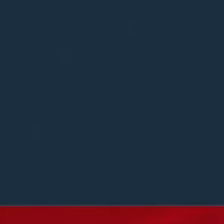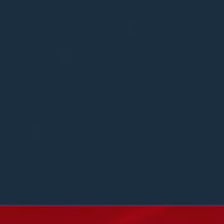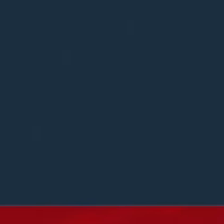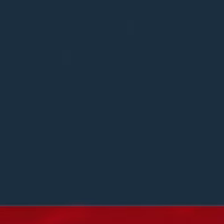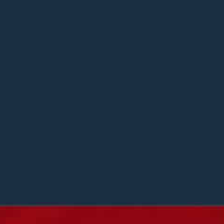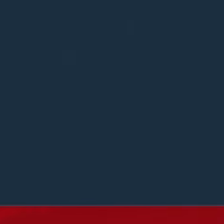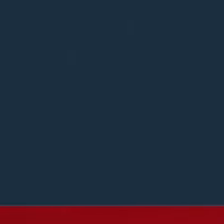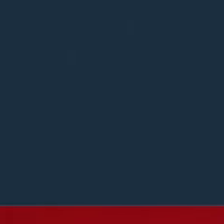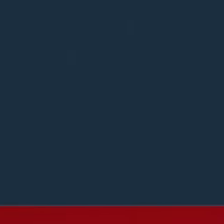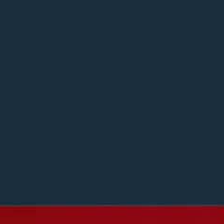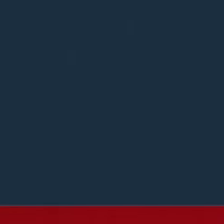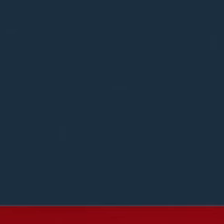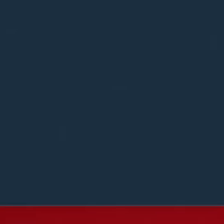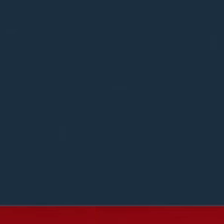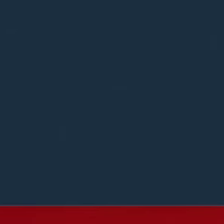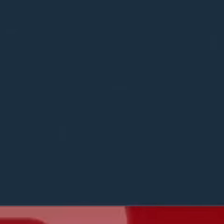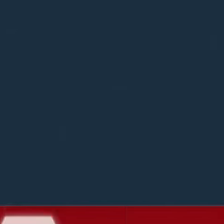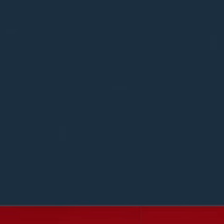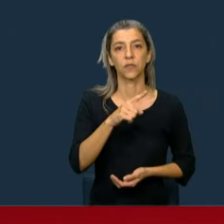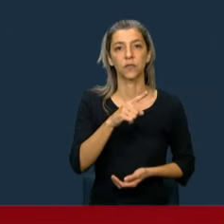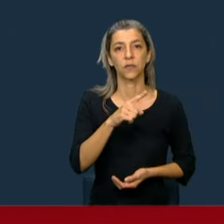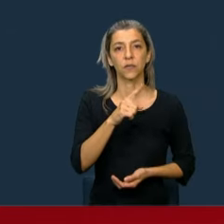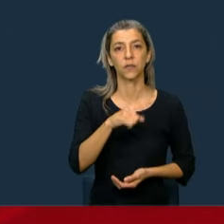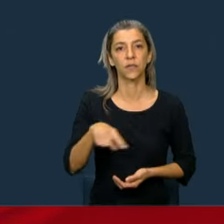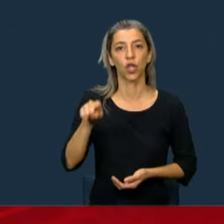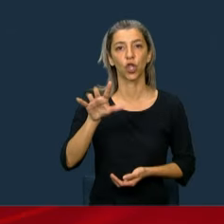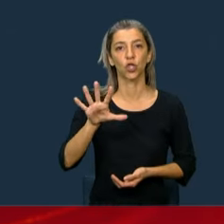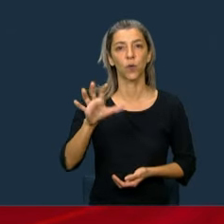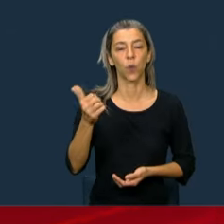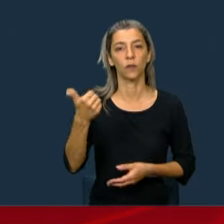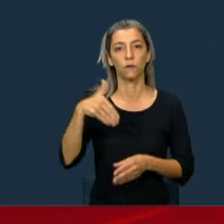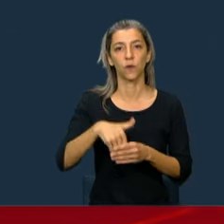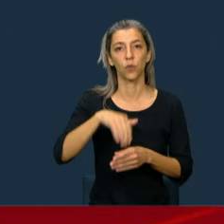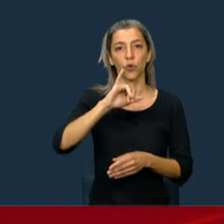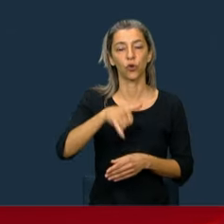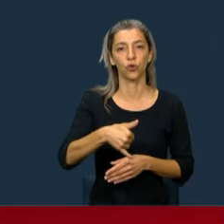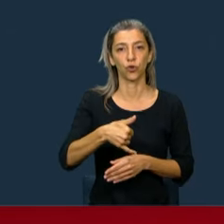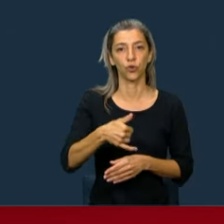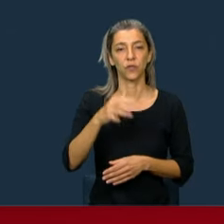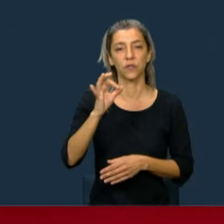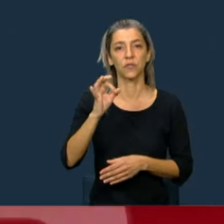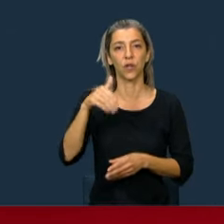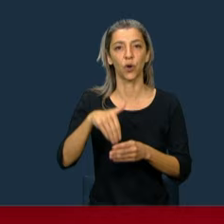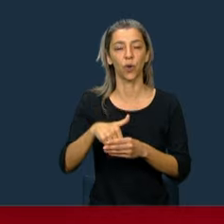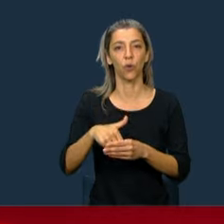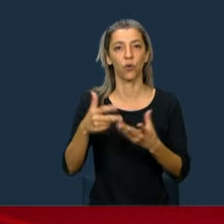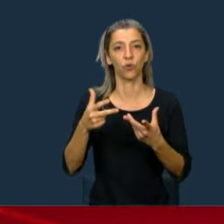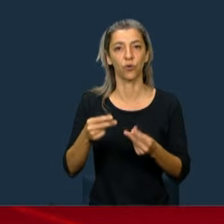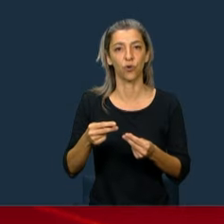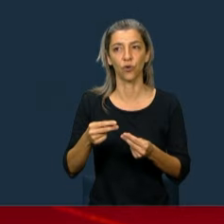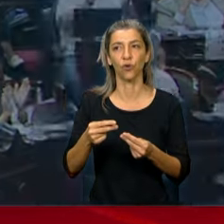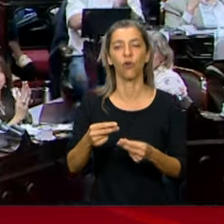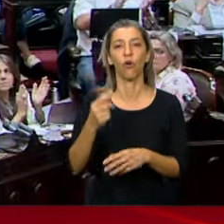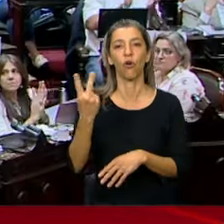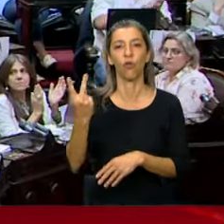votación 156 afirmativos cero negativos dos las abstenciones